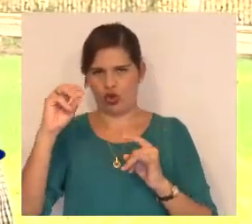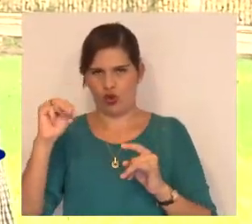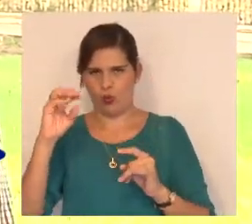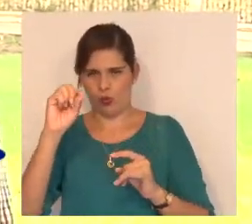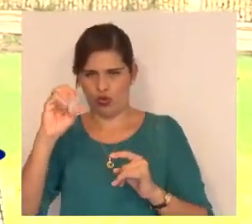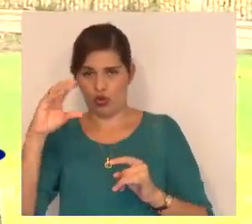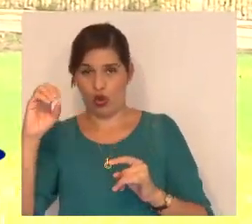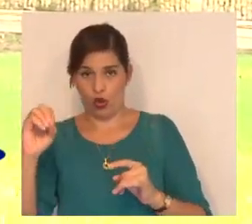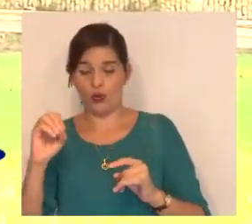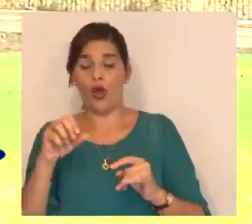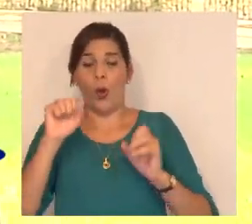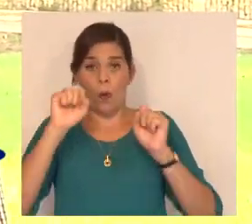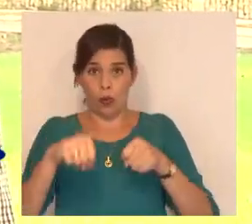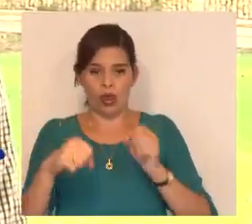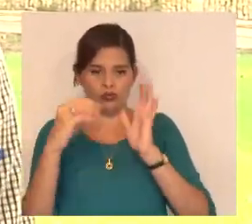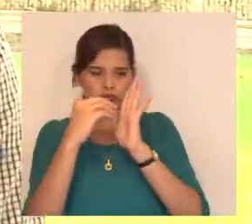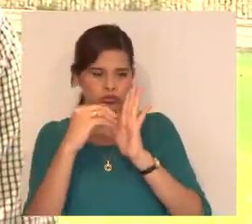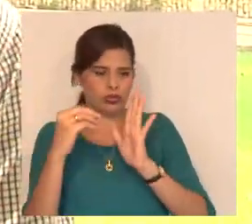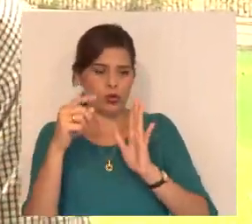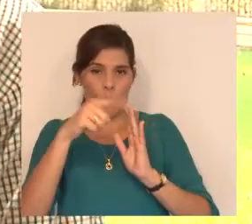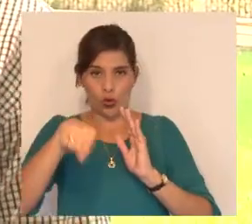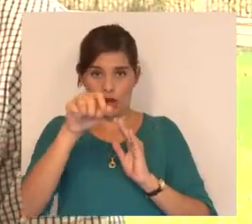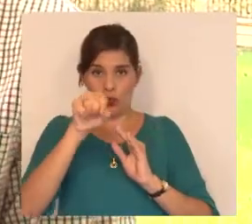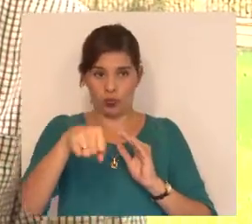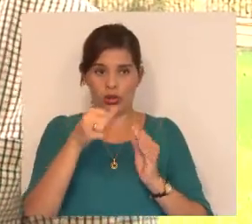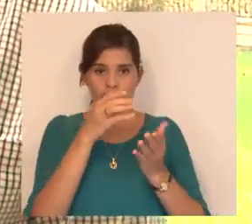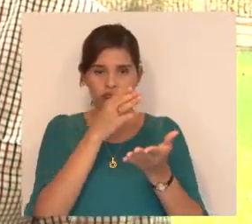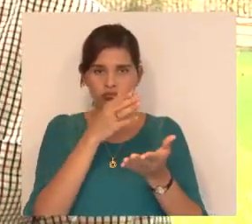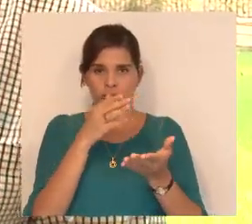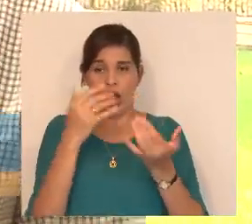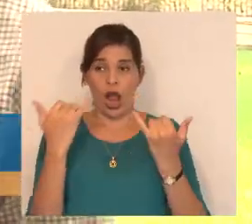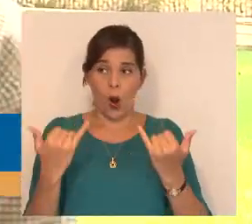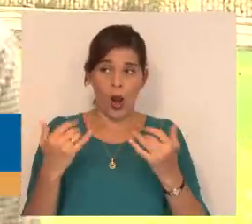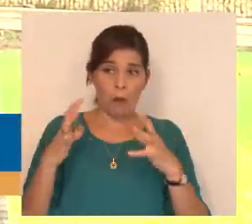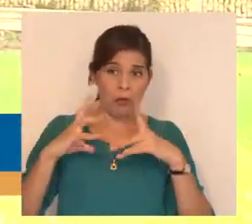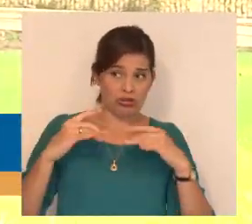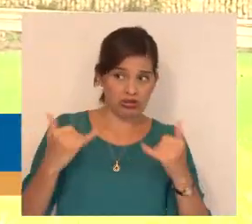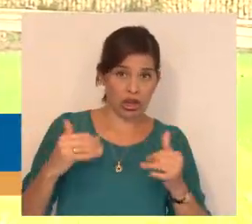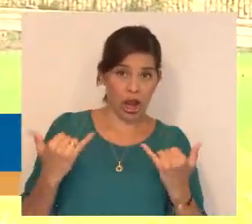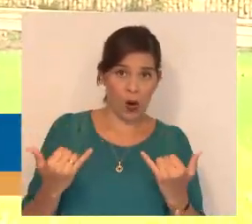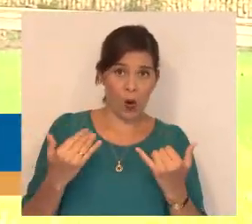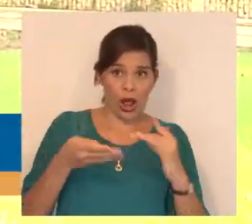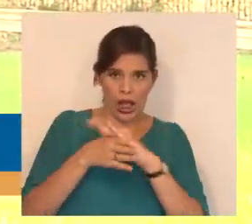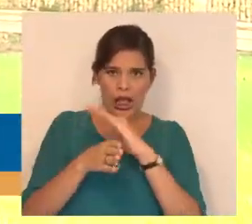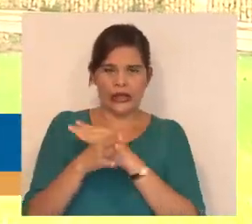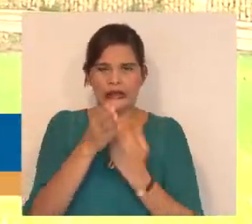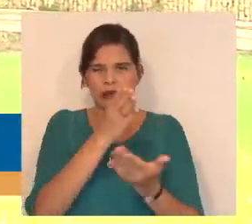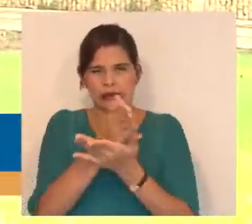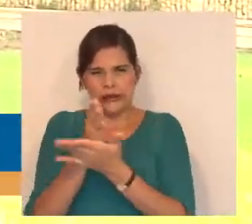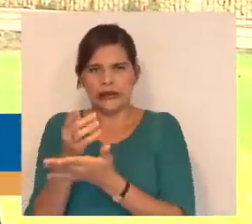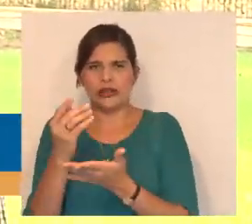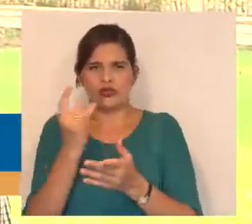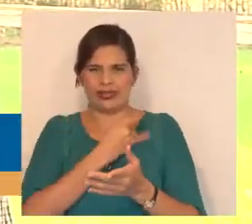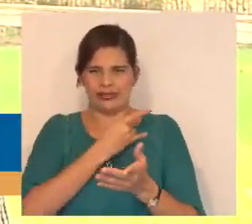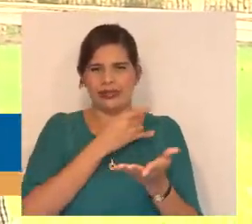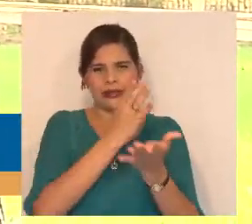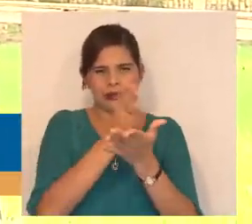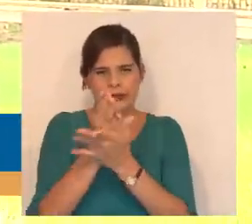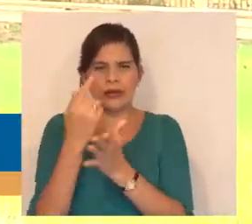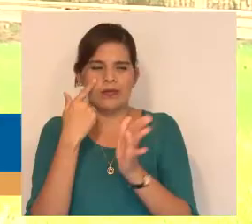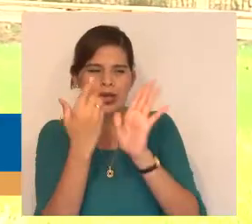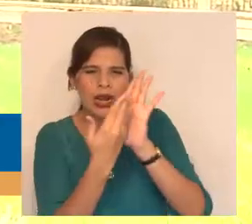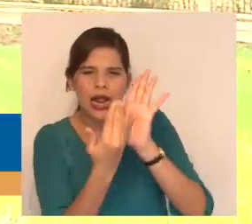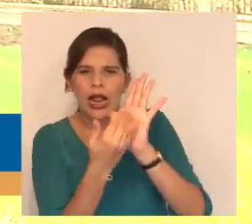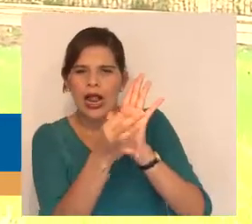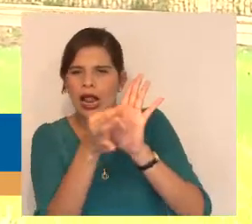a sus correos les va a llegar la información. La idea es que ahorita cuando regresemos a clases, pues visitar salones, visitar